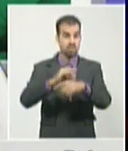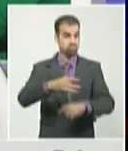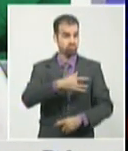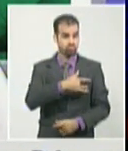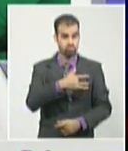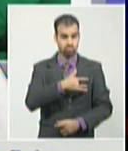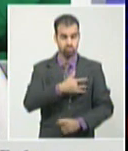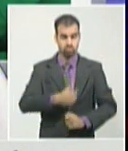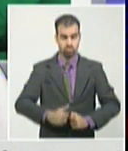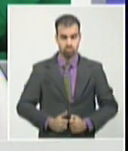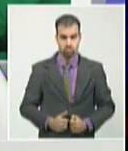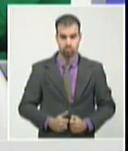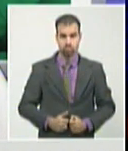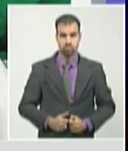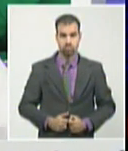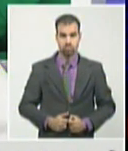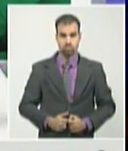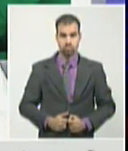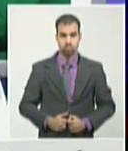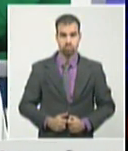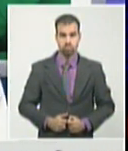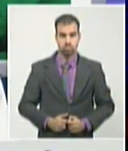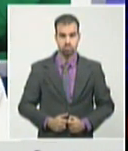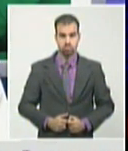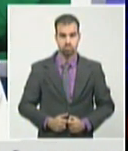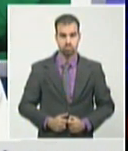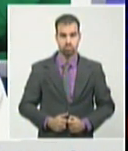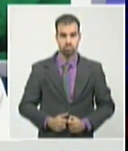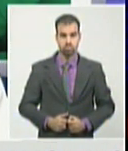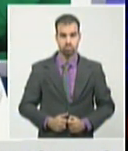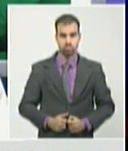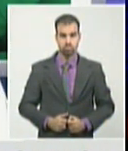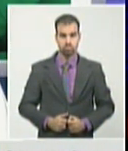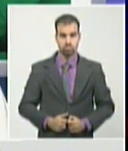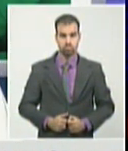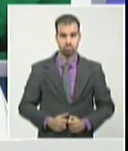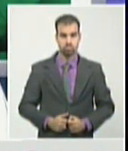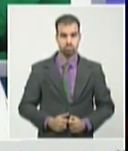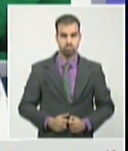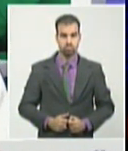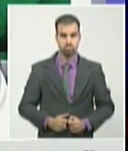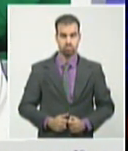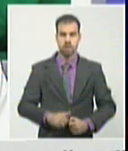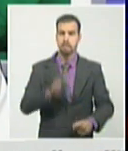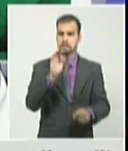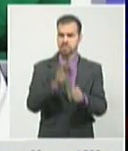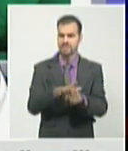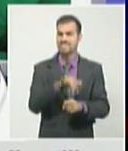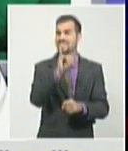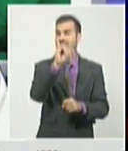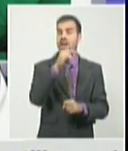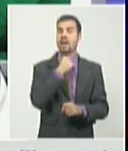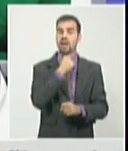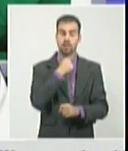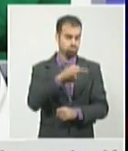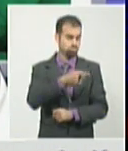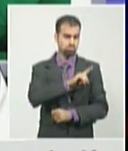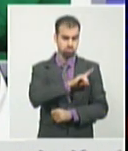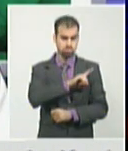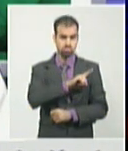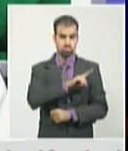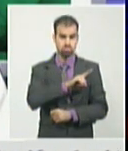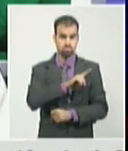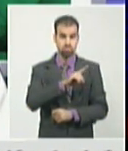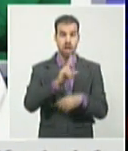comenzó con los síntomas de la enfermedad el día 6 de enero se le hizo el